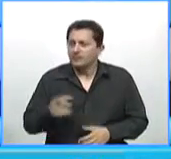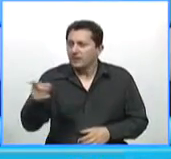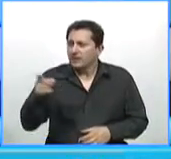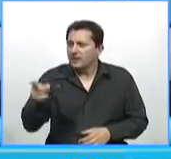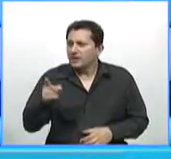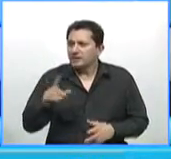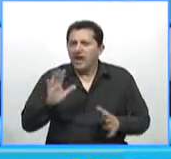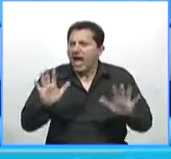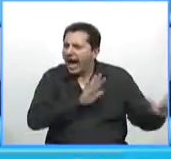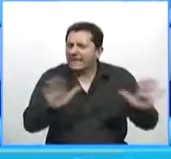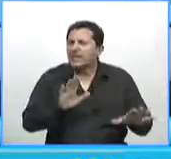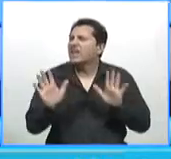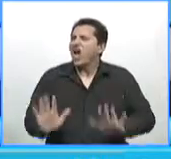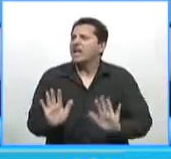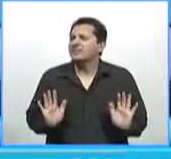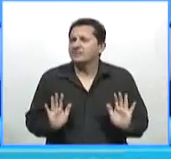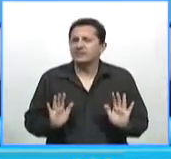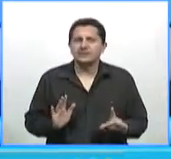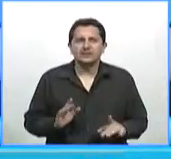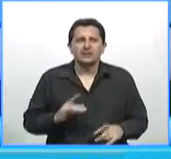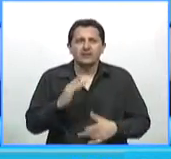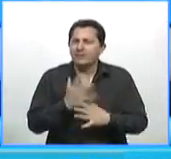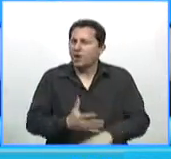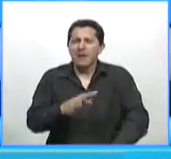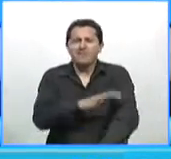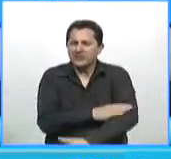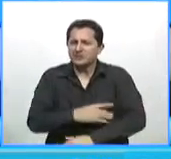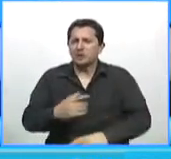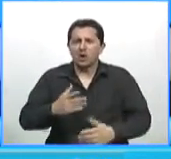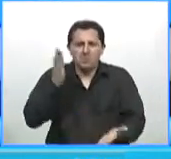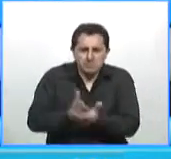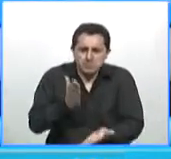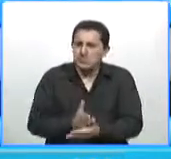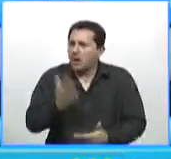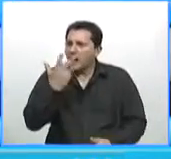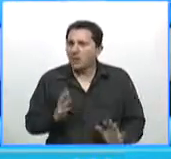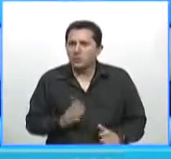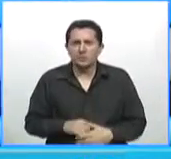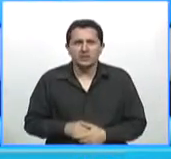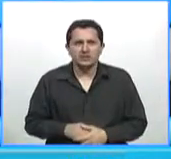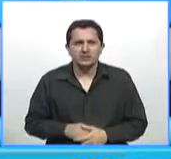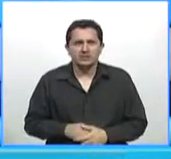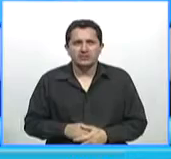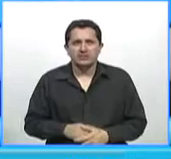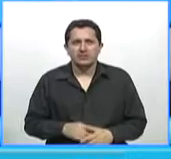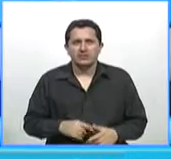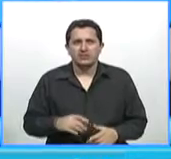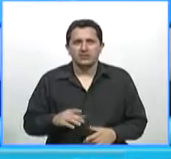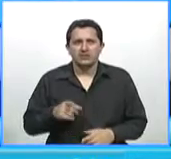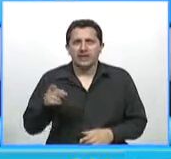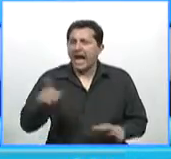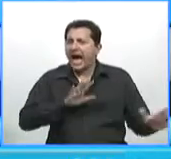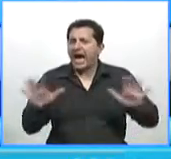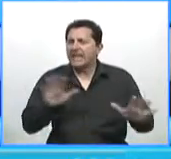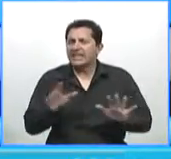el síndrome del arquero. O sea, tiene todas las cuestiones del arquero. Porque el arquero en general, o la arquera, los de campo dicen, ¿y qué querés, arquera? Y el